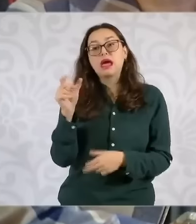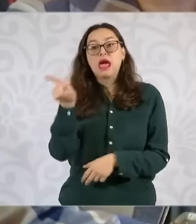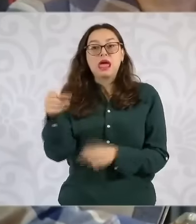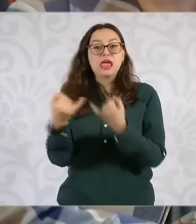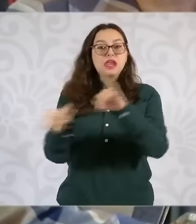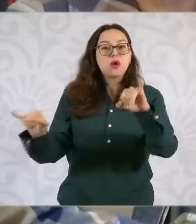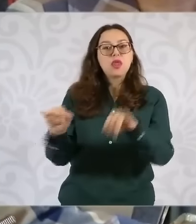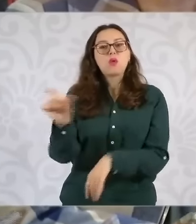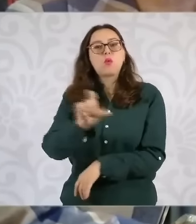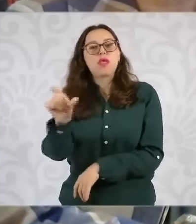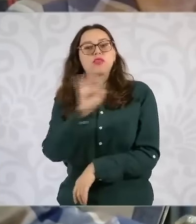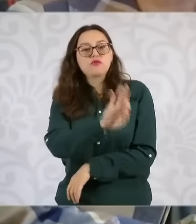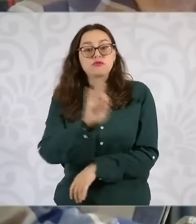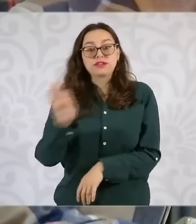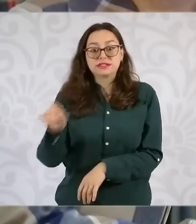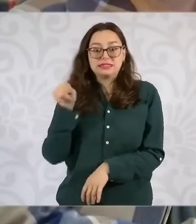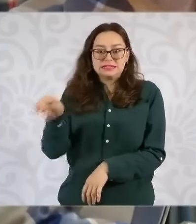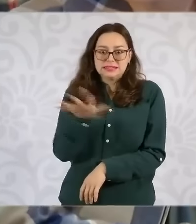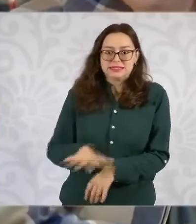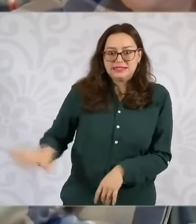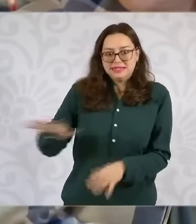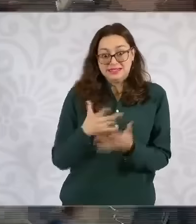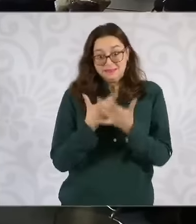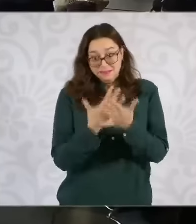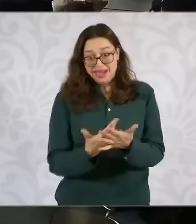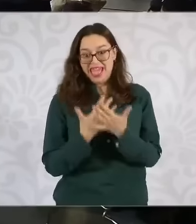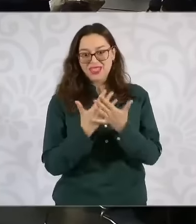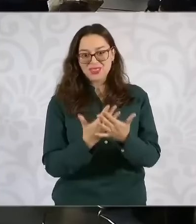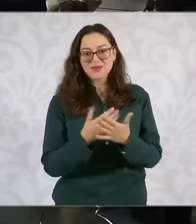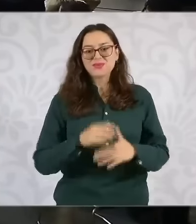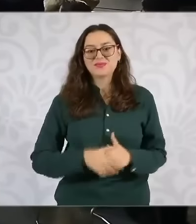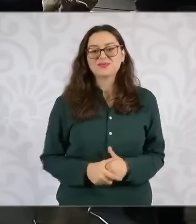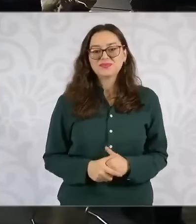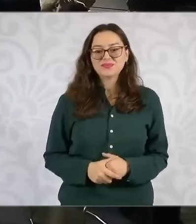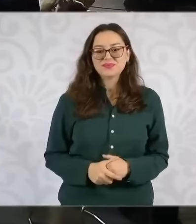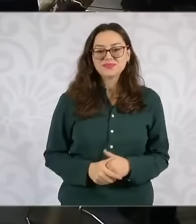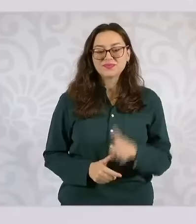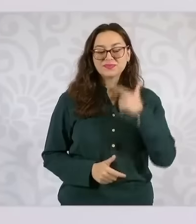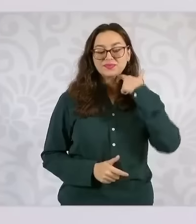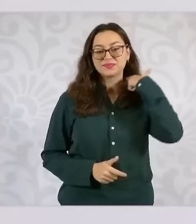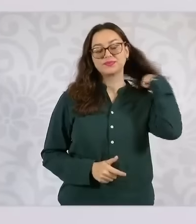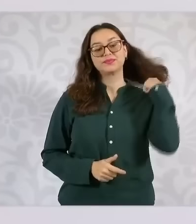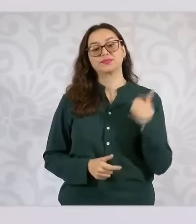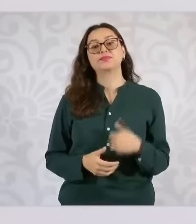inauguración de esta obra muy esperada e importante para la región, presidenta. Sí,